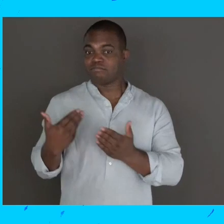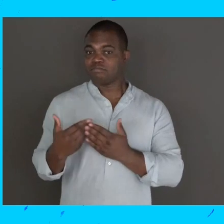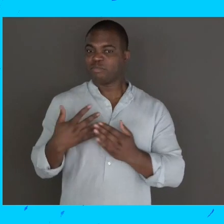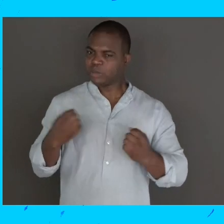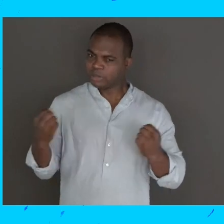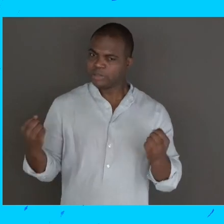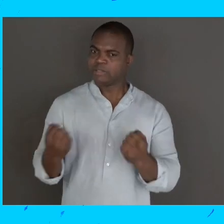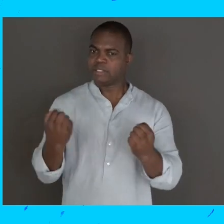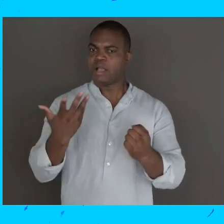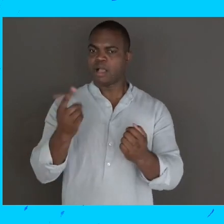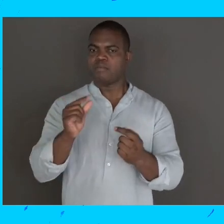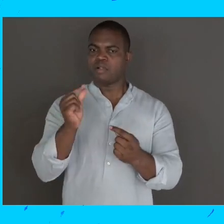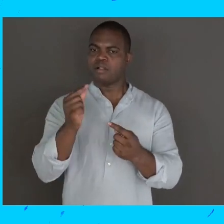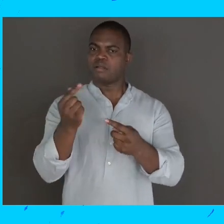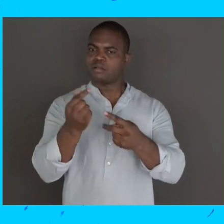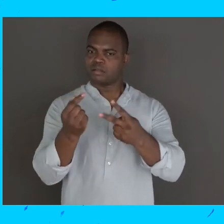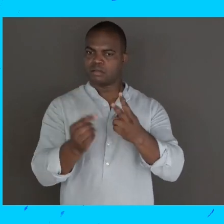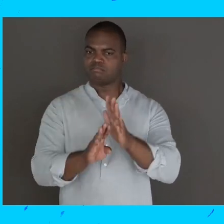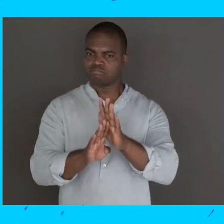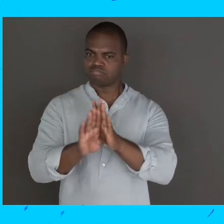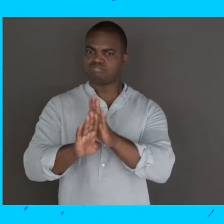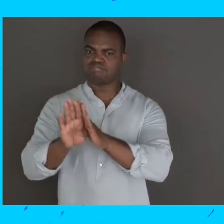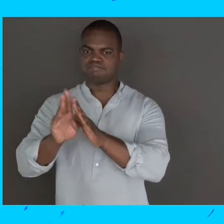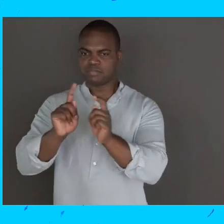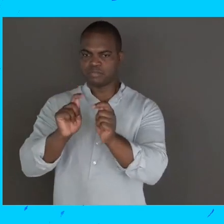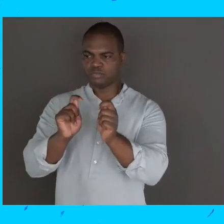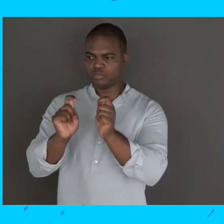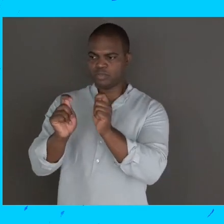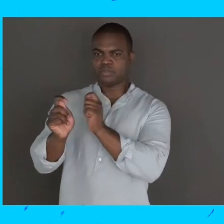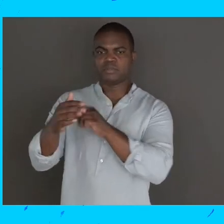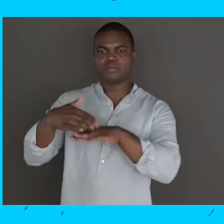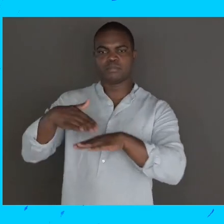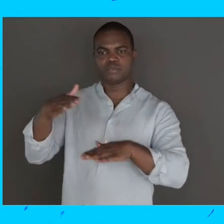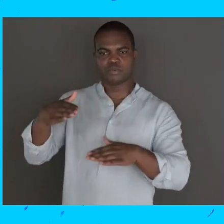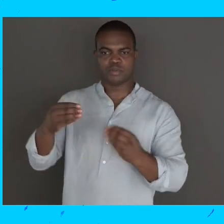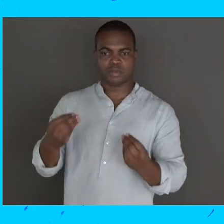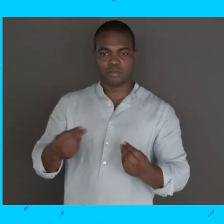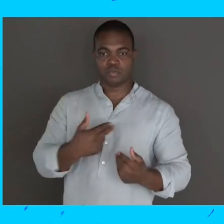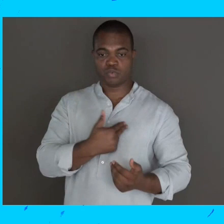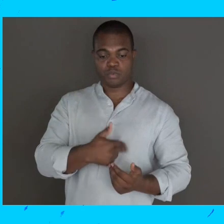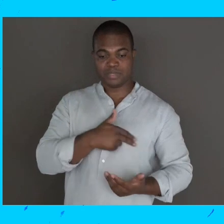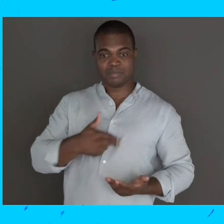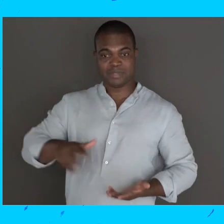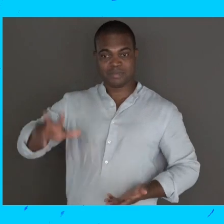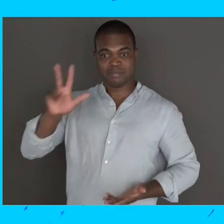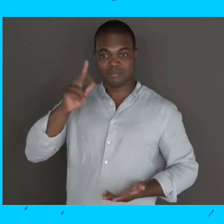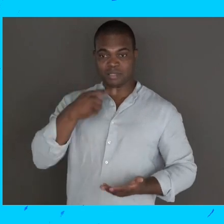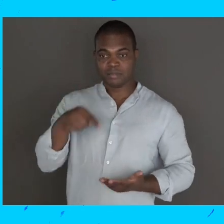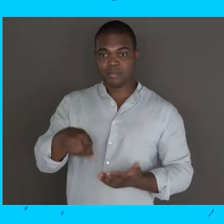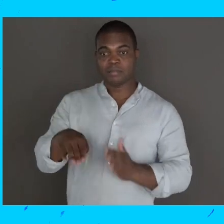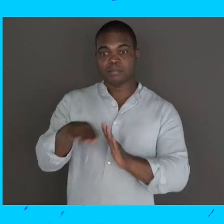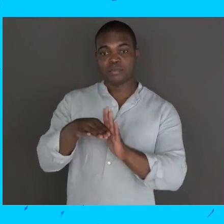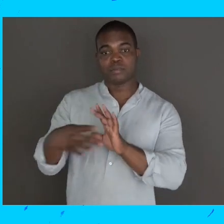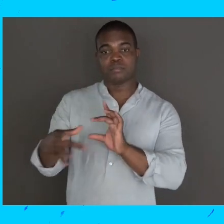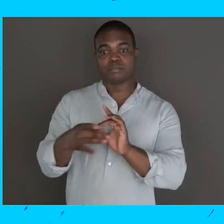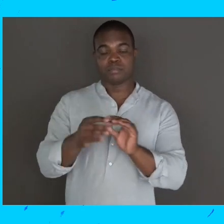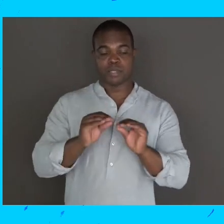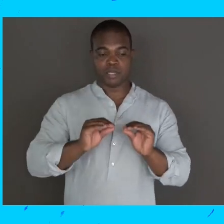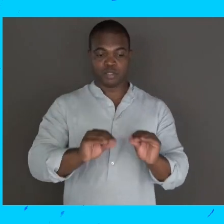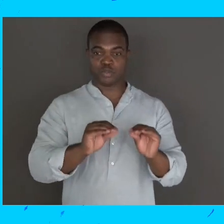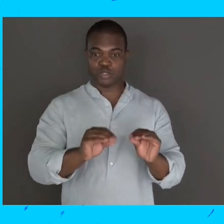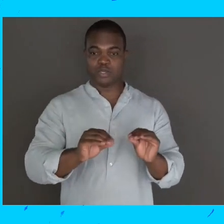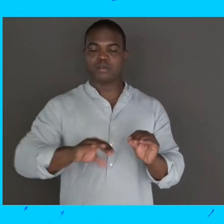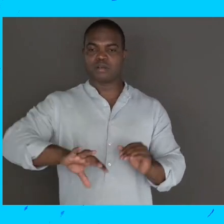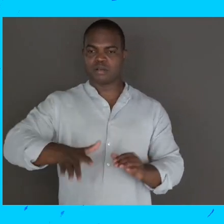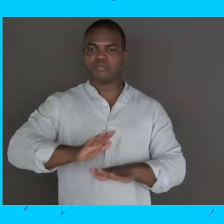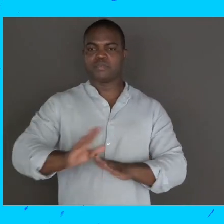salud en todos los niveles y principalmente para la mejoría de la calidad y de la cobertura